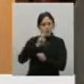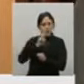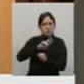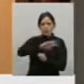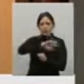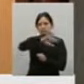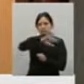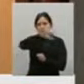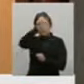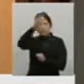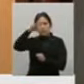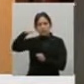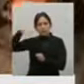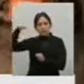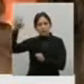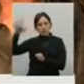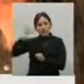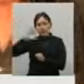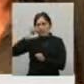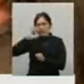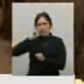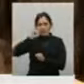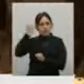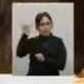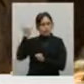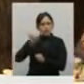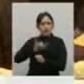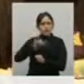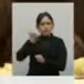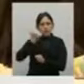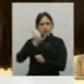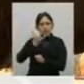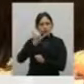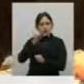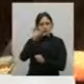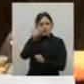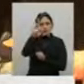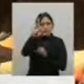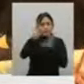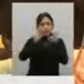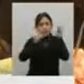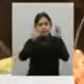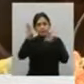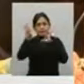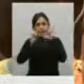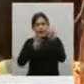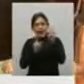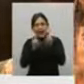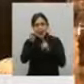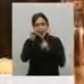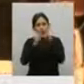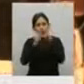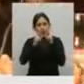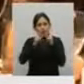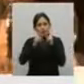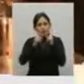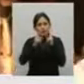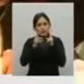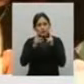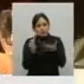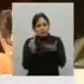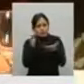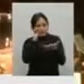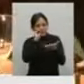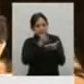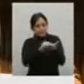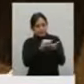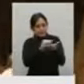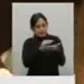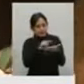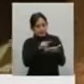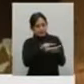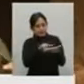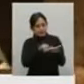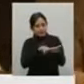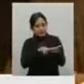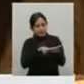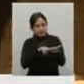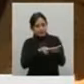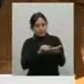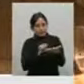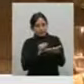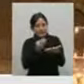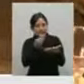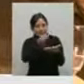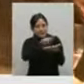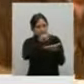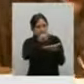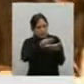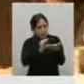fue la intención rescatar algunas imágenes para las publicaciones, y después me interesó a mí el tema. Entonces